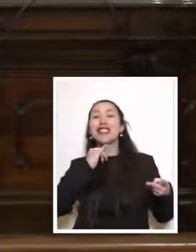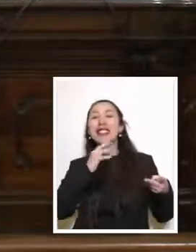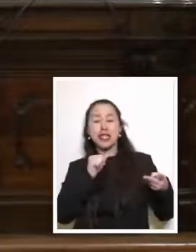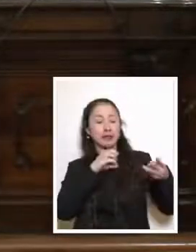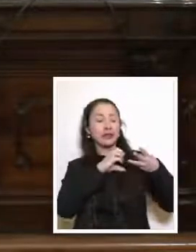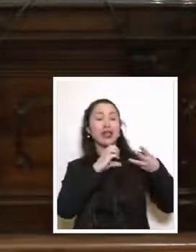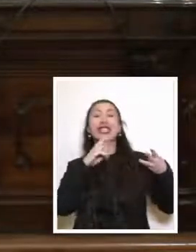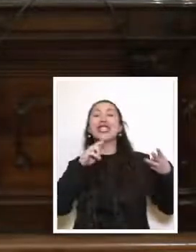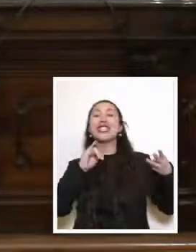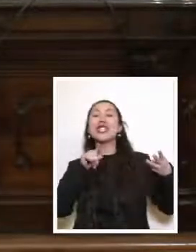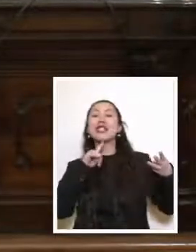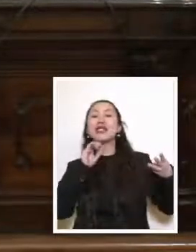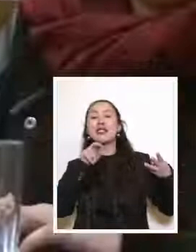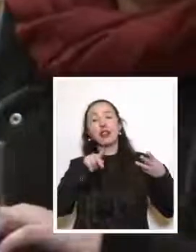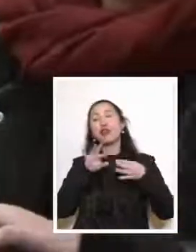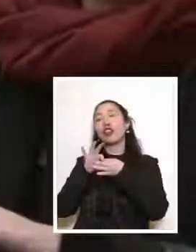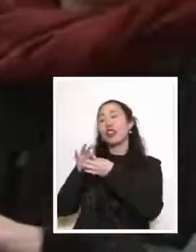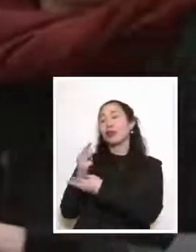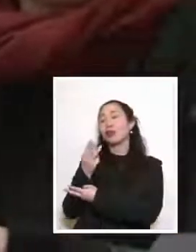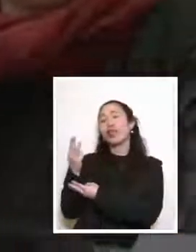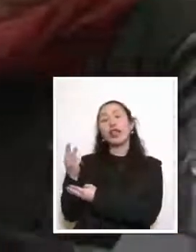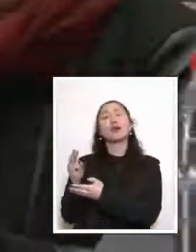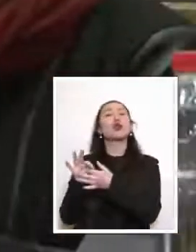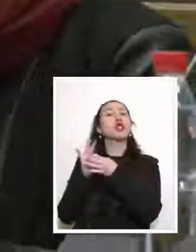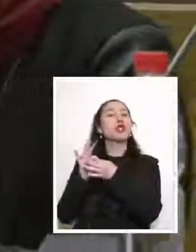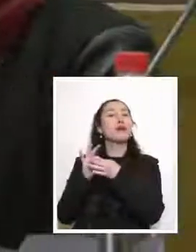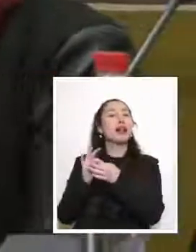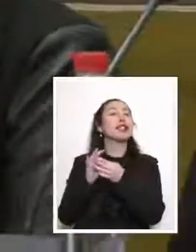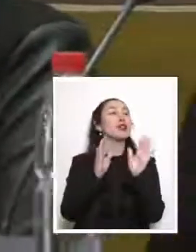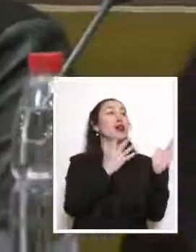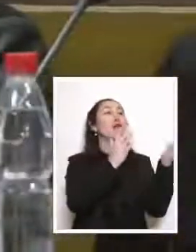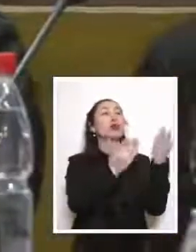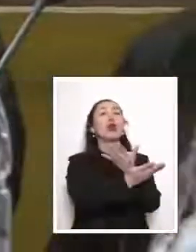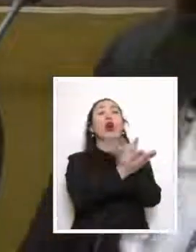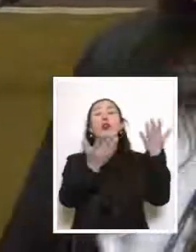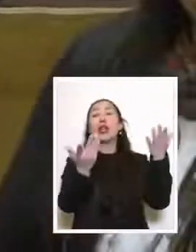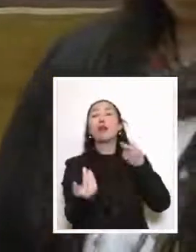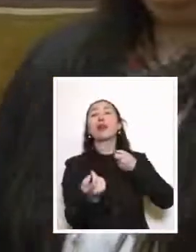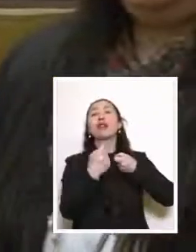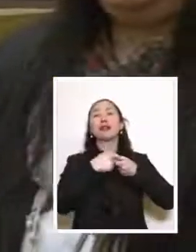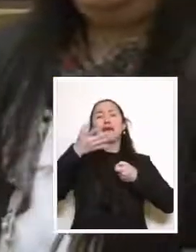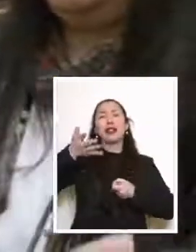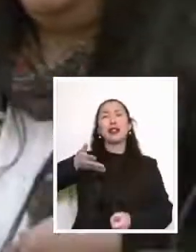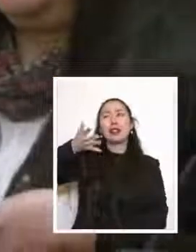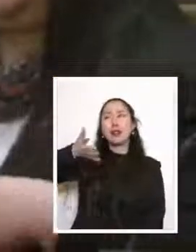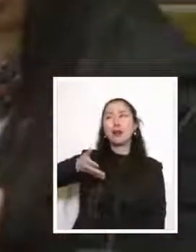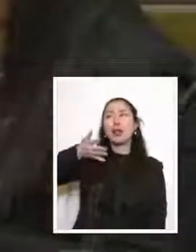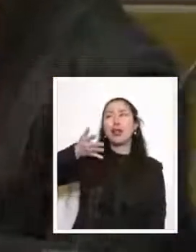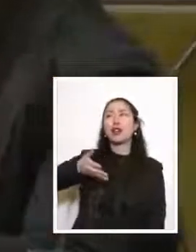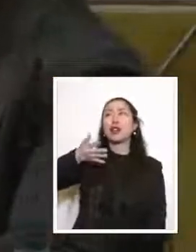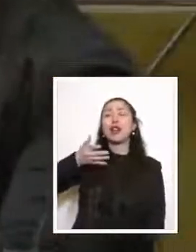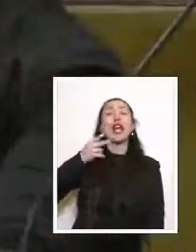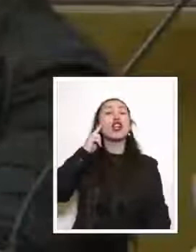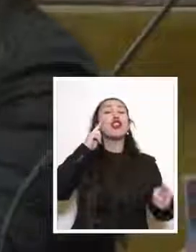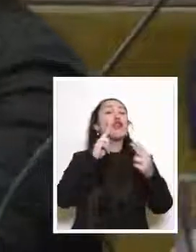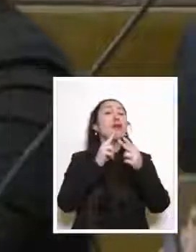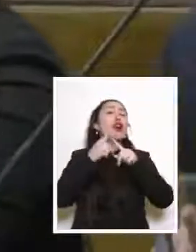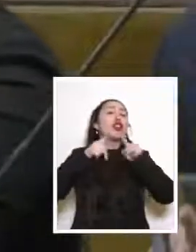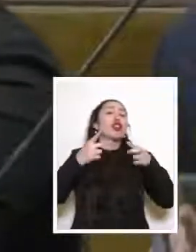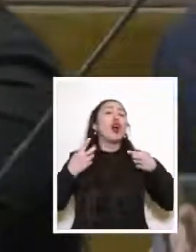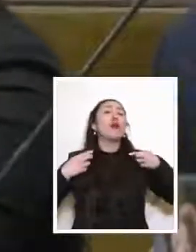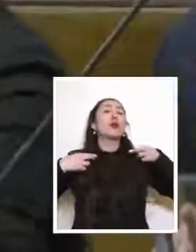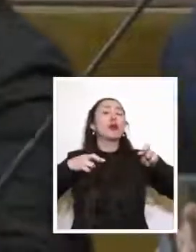sus ideas también, y gracias a todas y todos ustedes por haber sido parte de este seminario. Que estén muy bien y nos vemos en una próxima oportunidad.